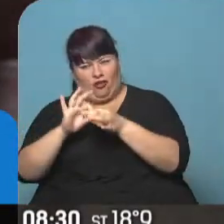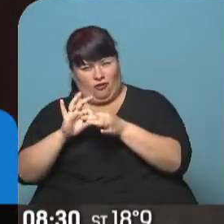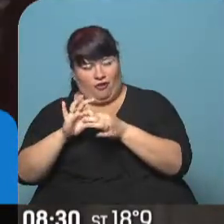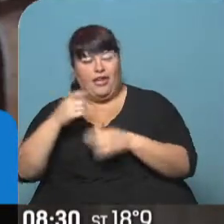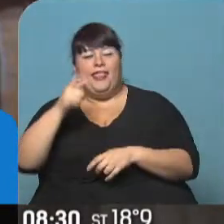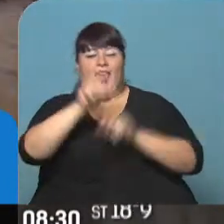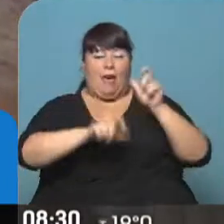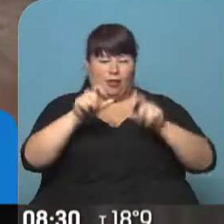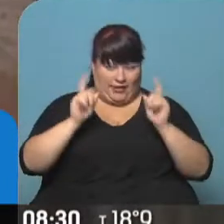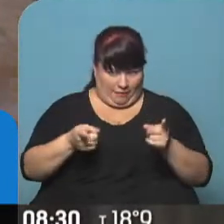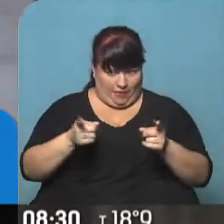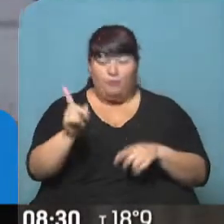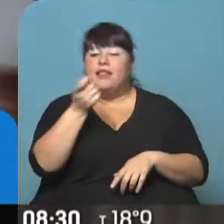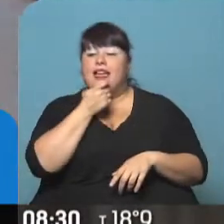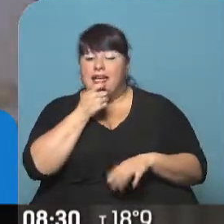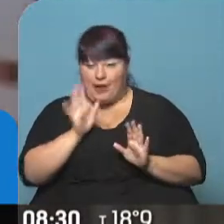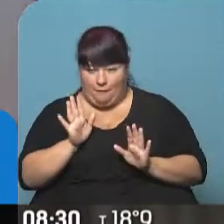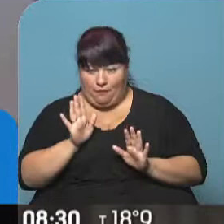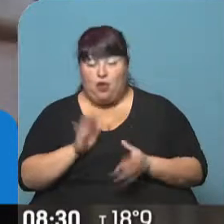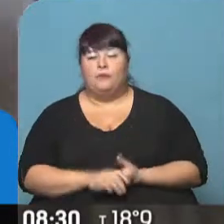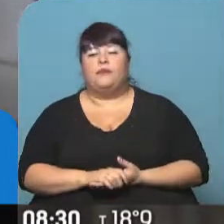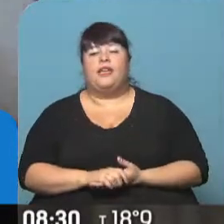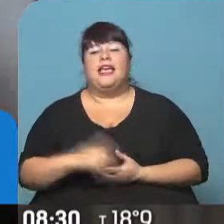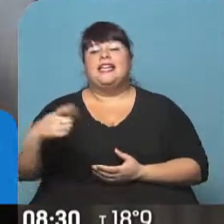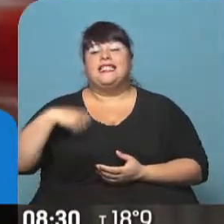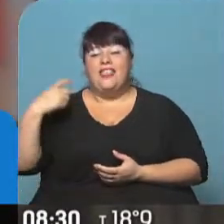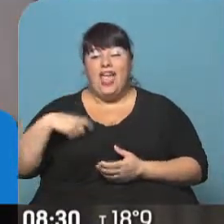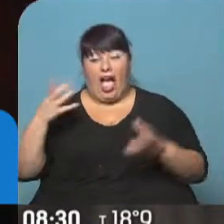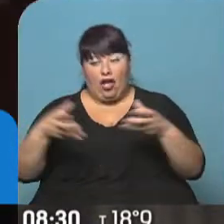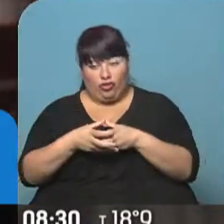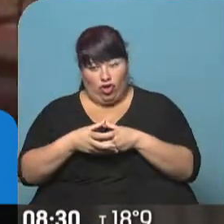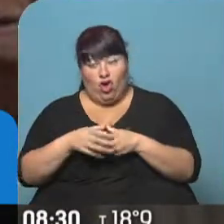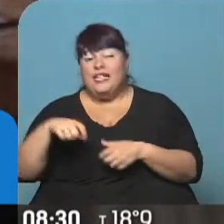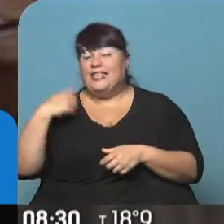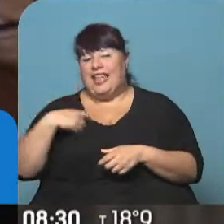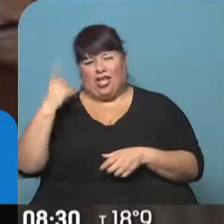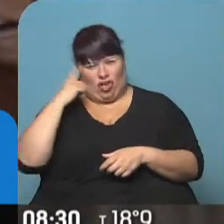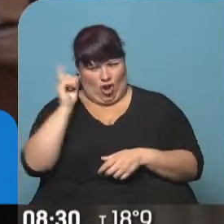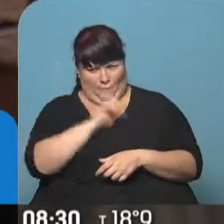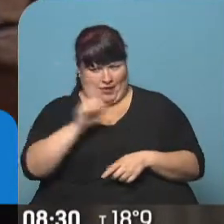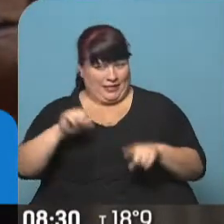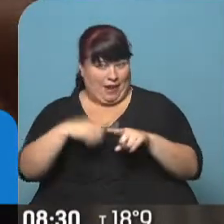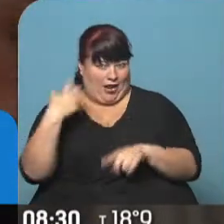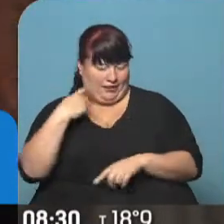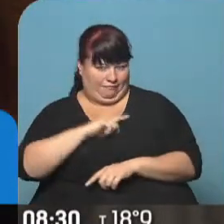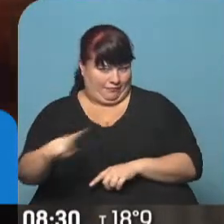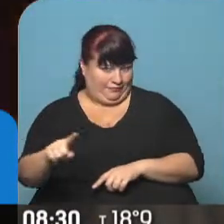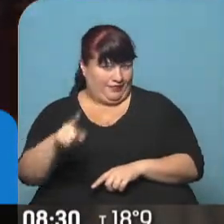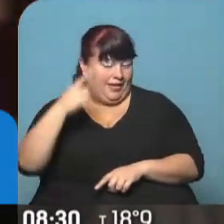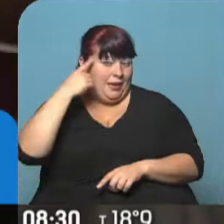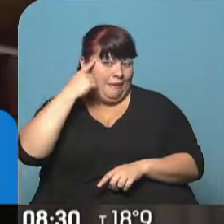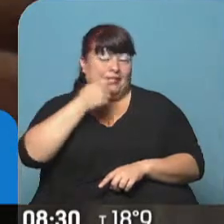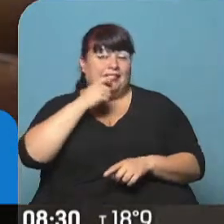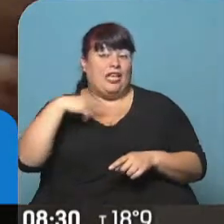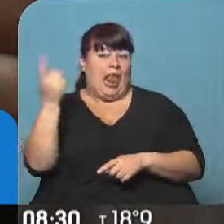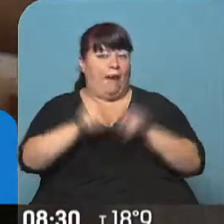humores sociales. Te voy a dar un ejemplo. El sindicalismo. El sindicalismo no se le ocurre ahora hacer un paro general, porque considera